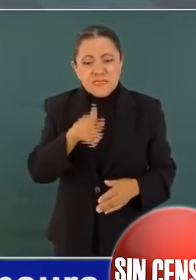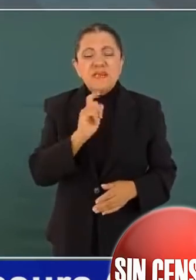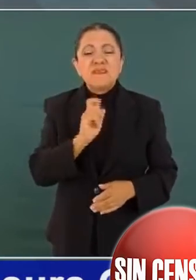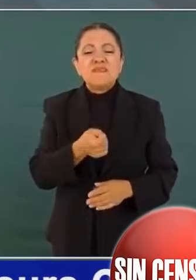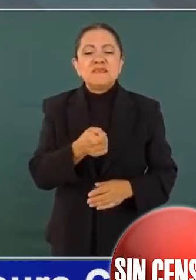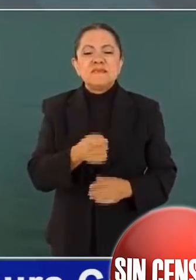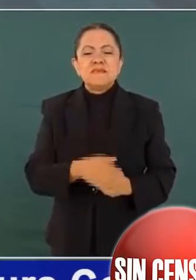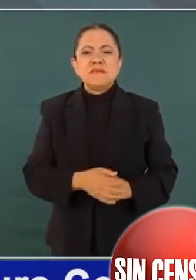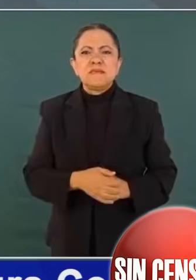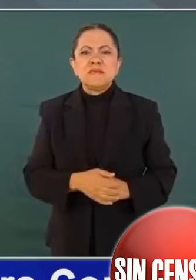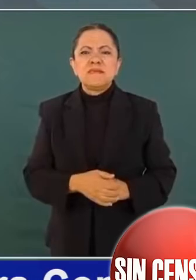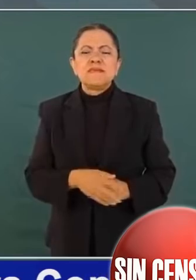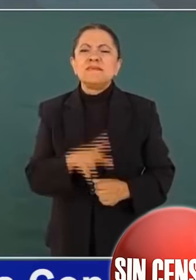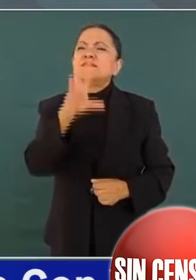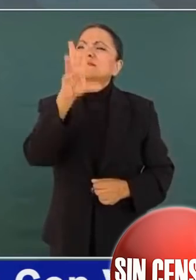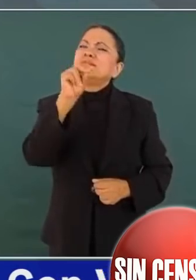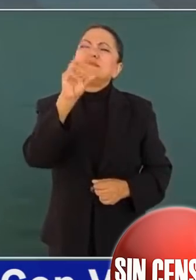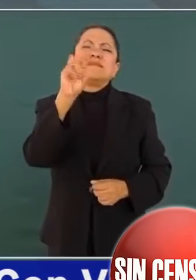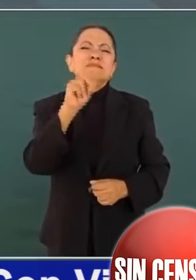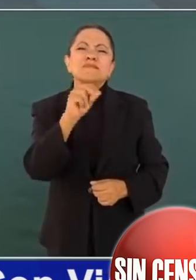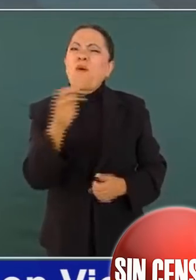No nos mande el apoyo